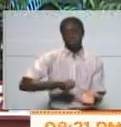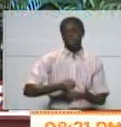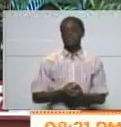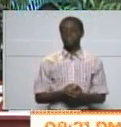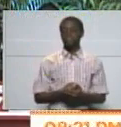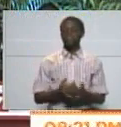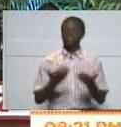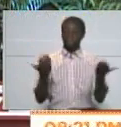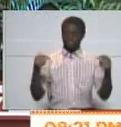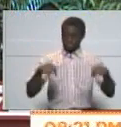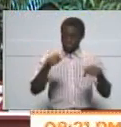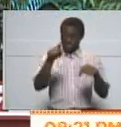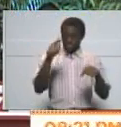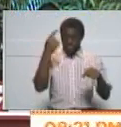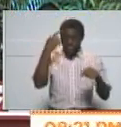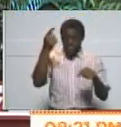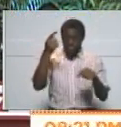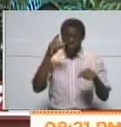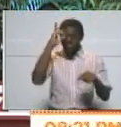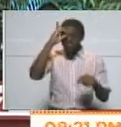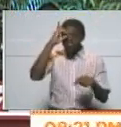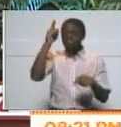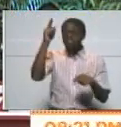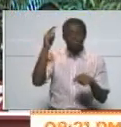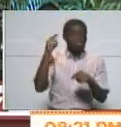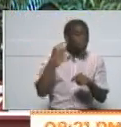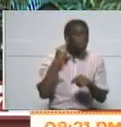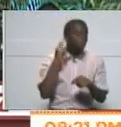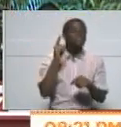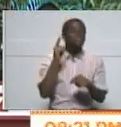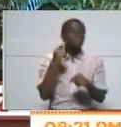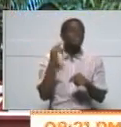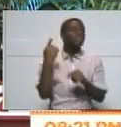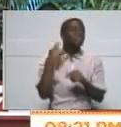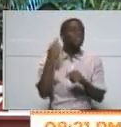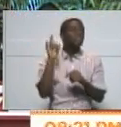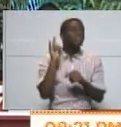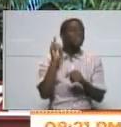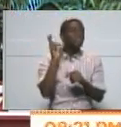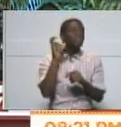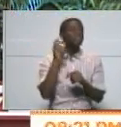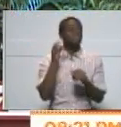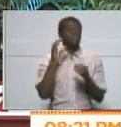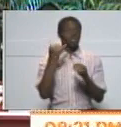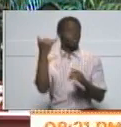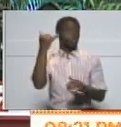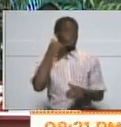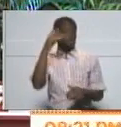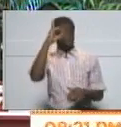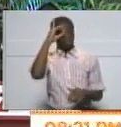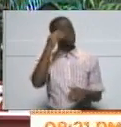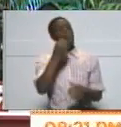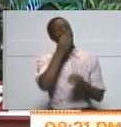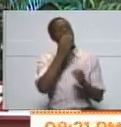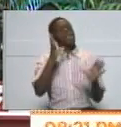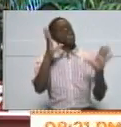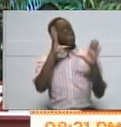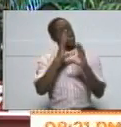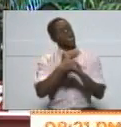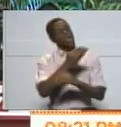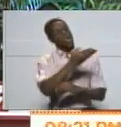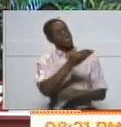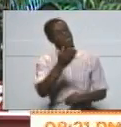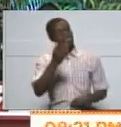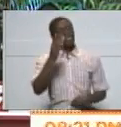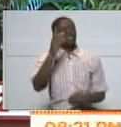Delcy? Delcy, ¿me copia, Delcy? Buenas noches, Diosdado. Un saludo